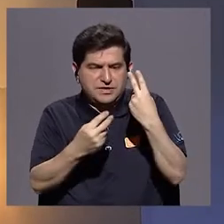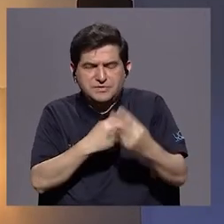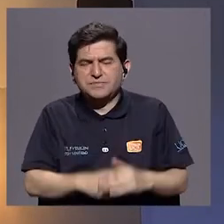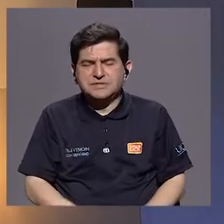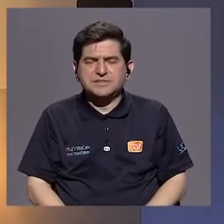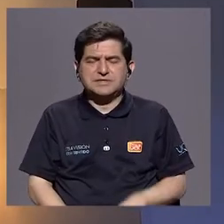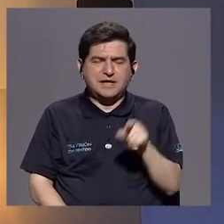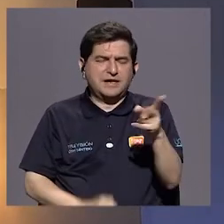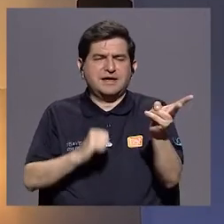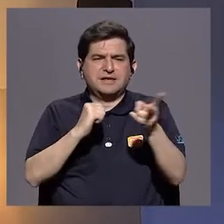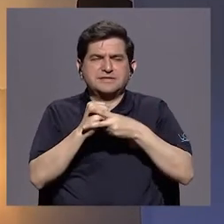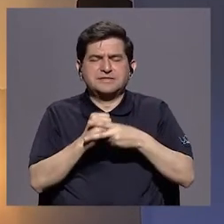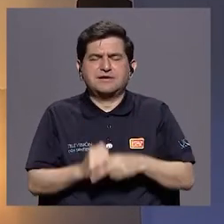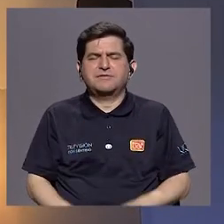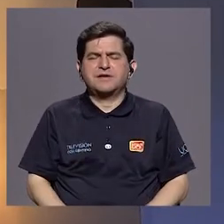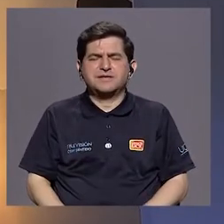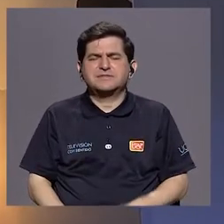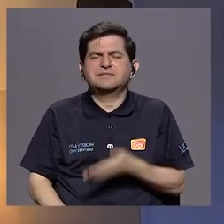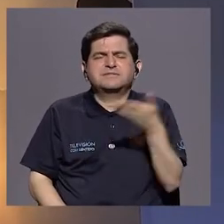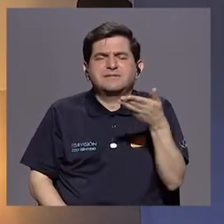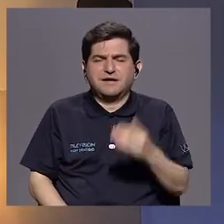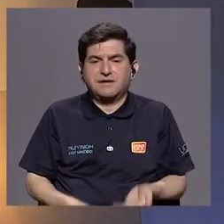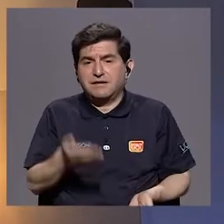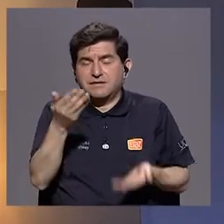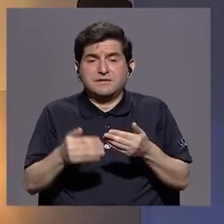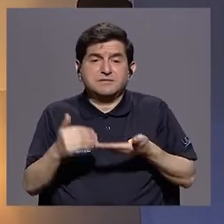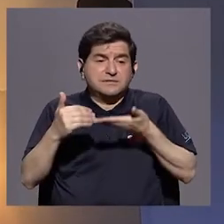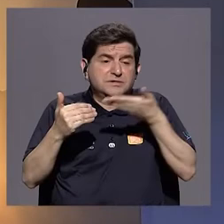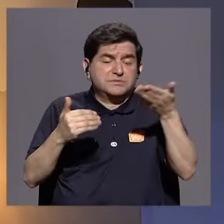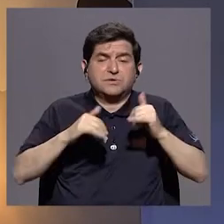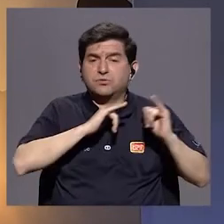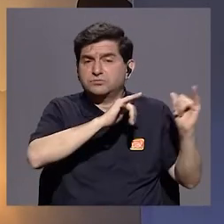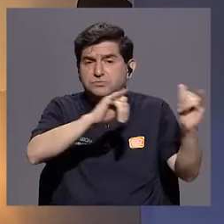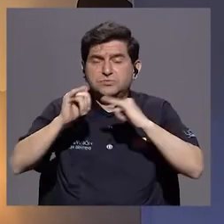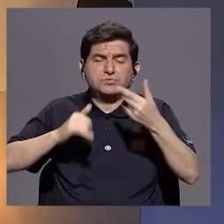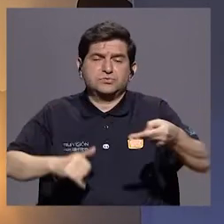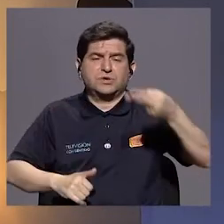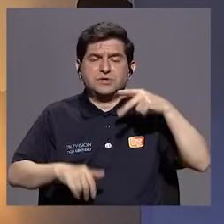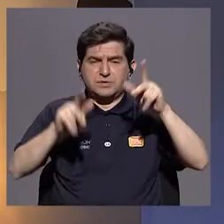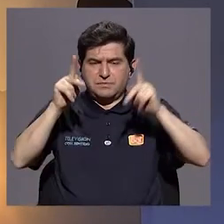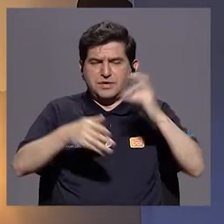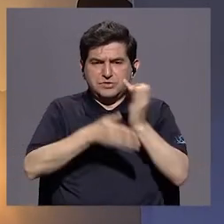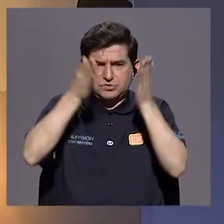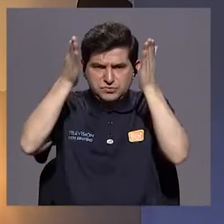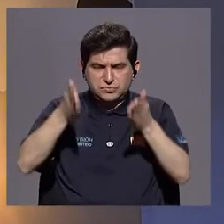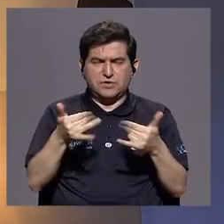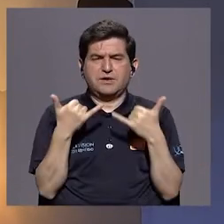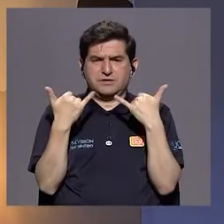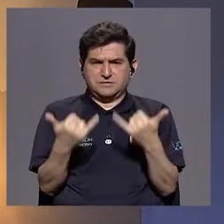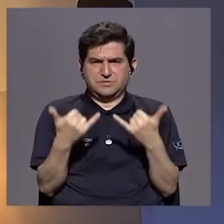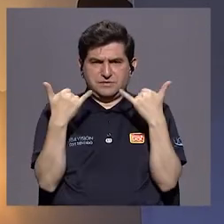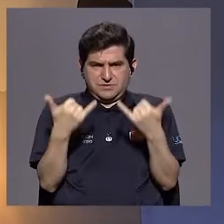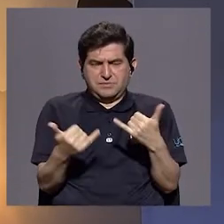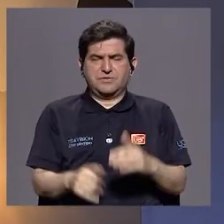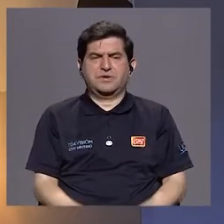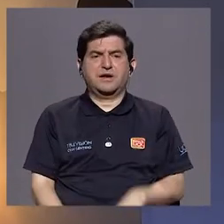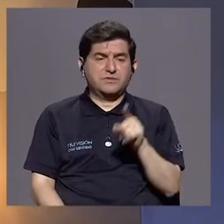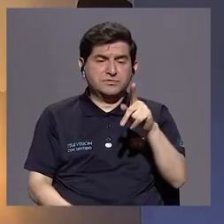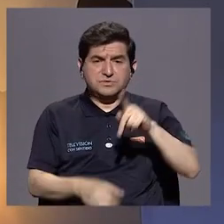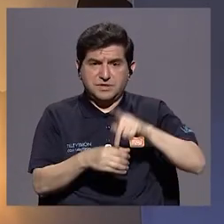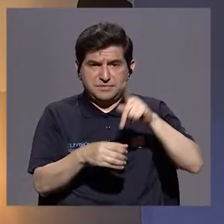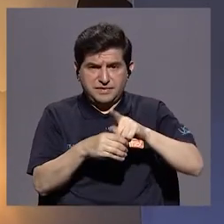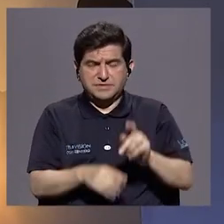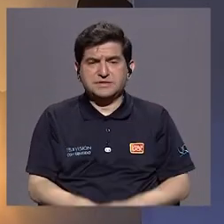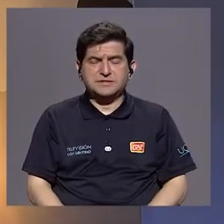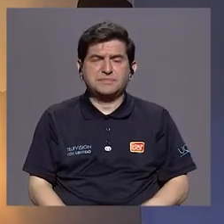en esta edición y cuáles son como factores comunes en las historias de estos artistas contemporáneos que tendrán presencia en la